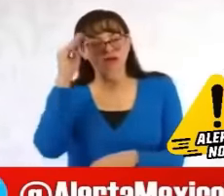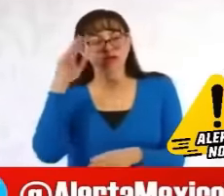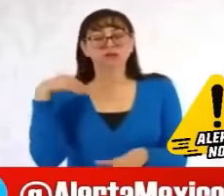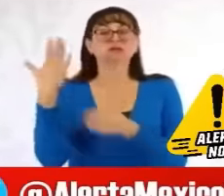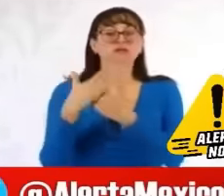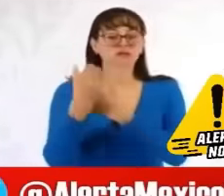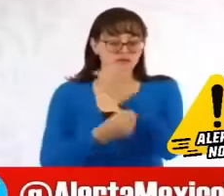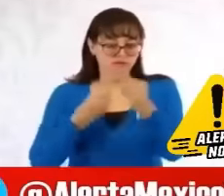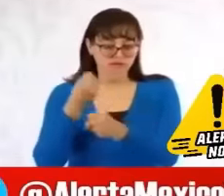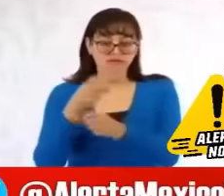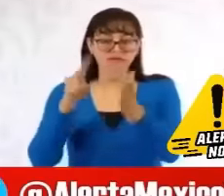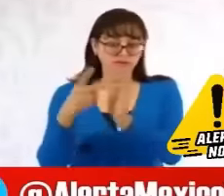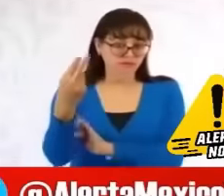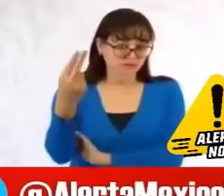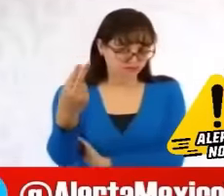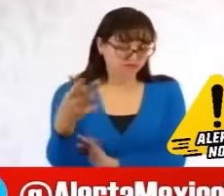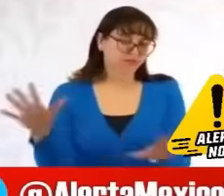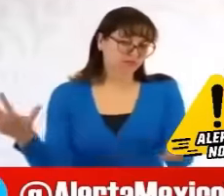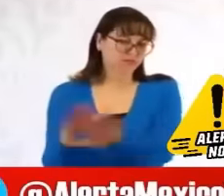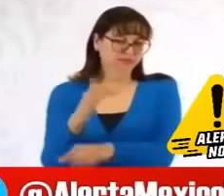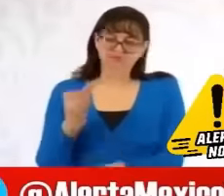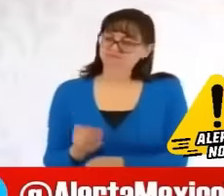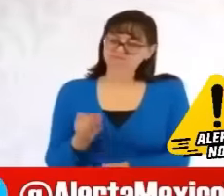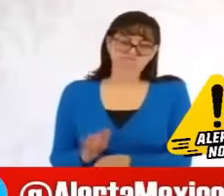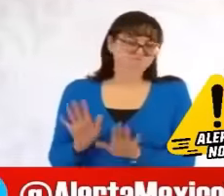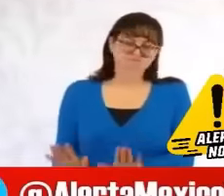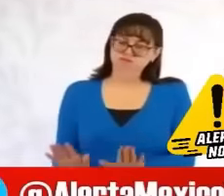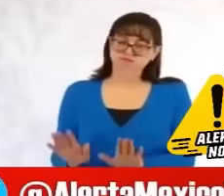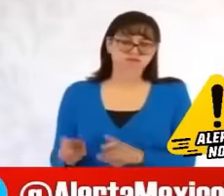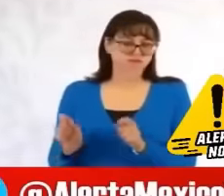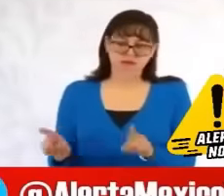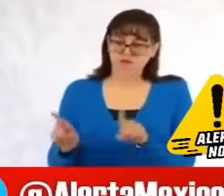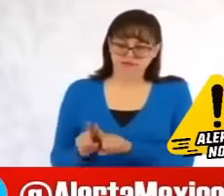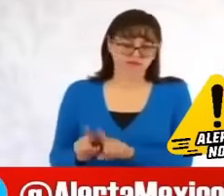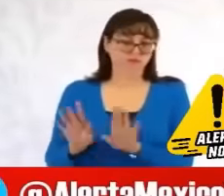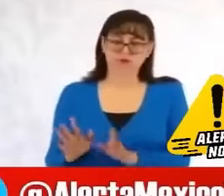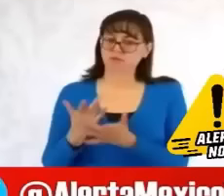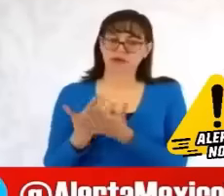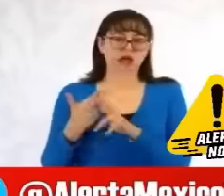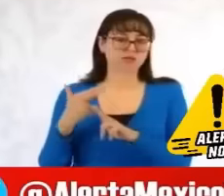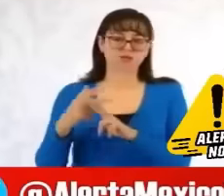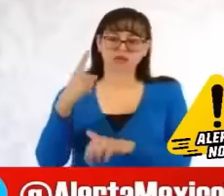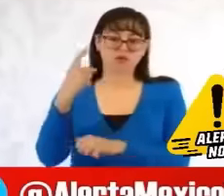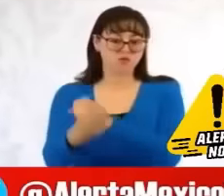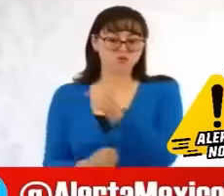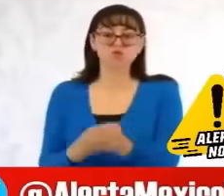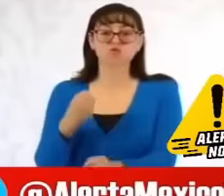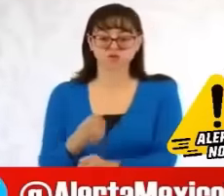25, los precios estimados para el siguiente año fiscal y el tipo de cambio